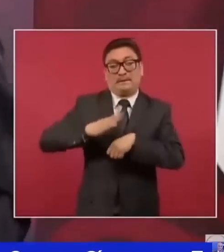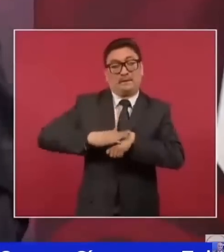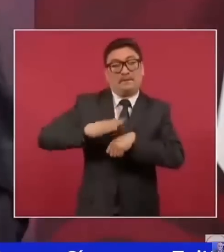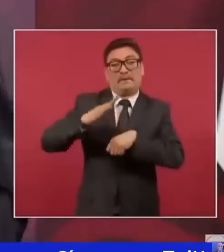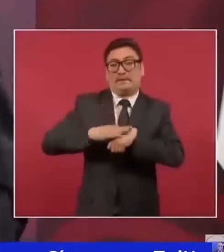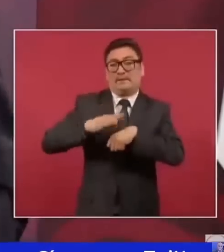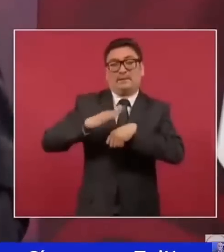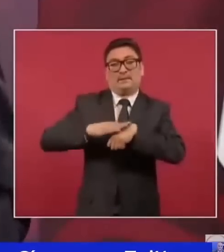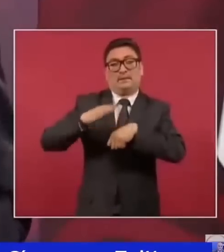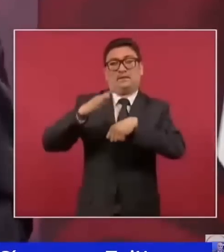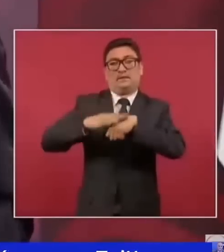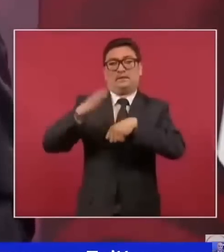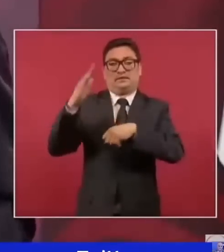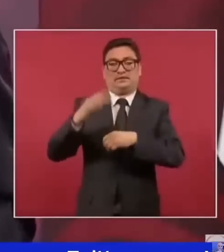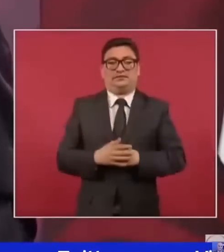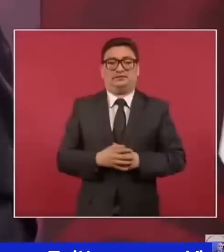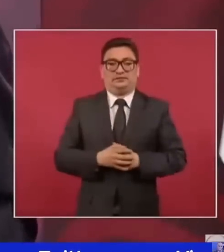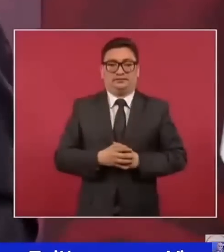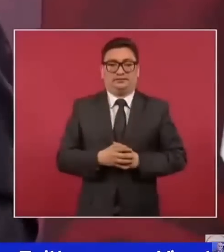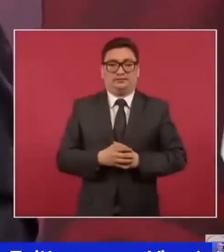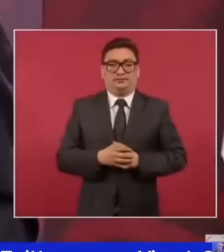más rica,